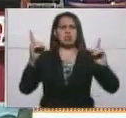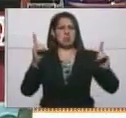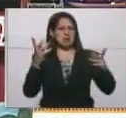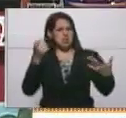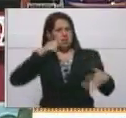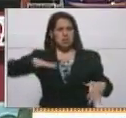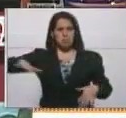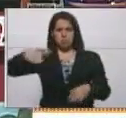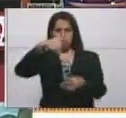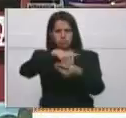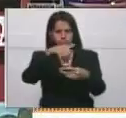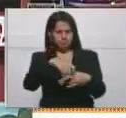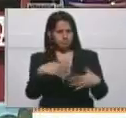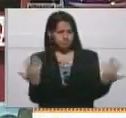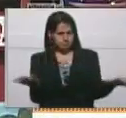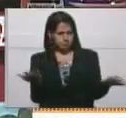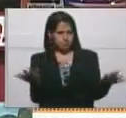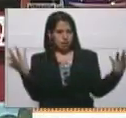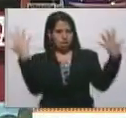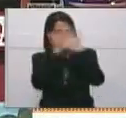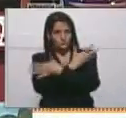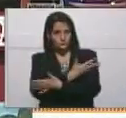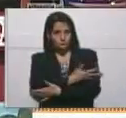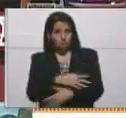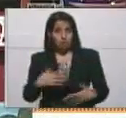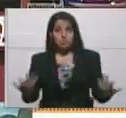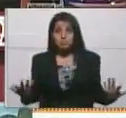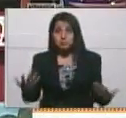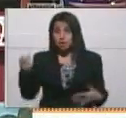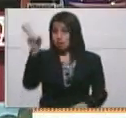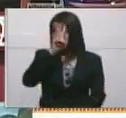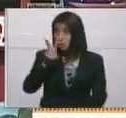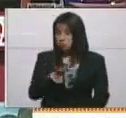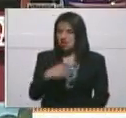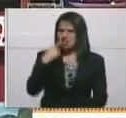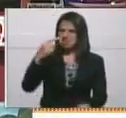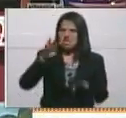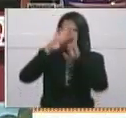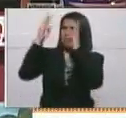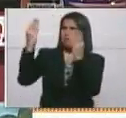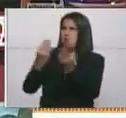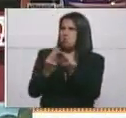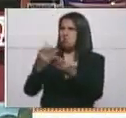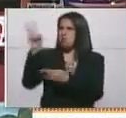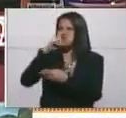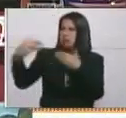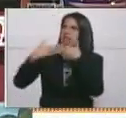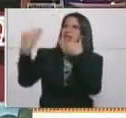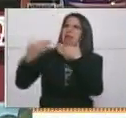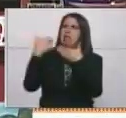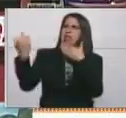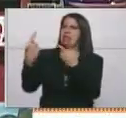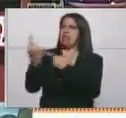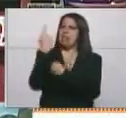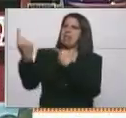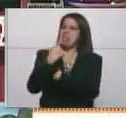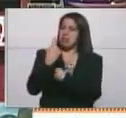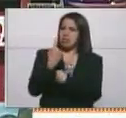votar. Cómo es que en Venezuela el mundo habla de dictadura, a diferencia, por ejemplo, de